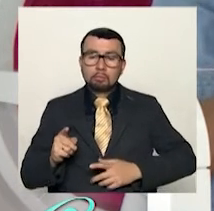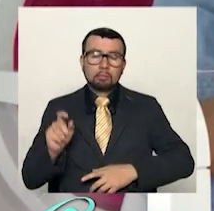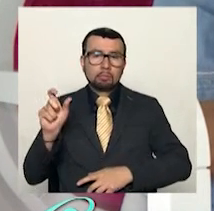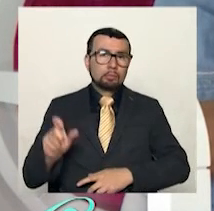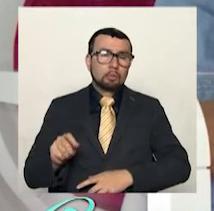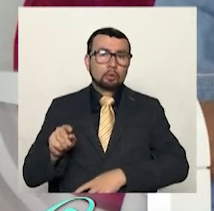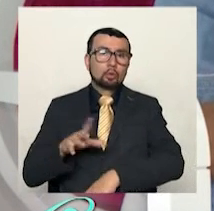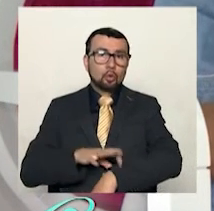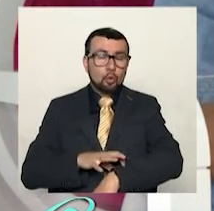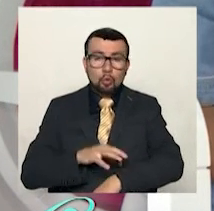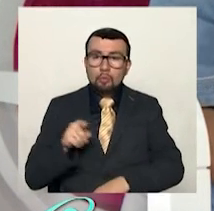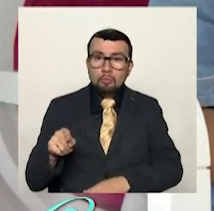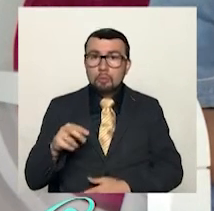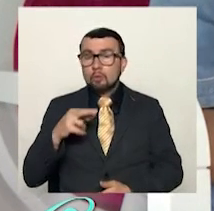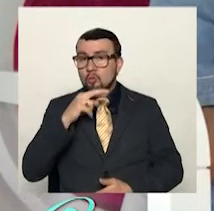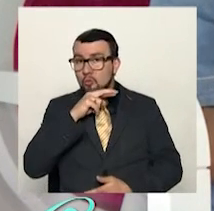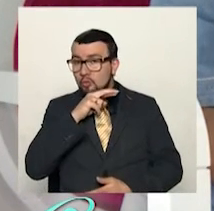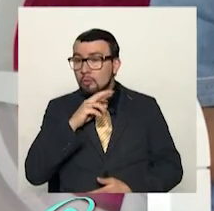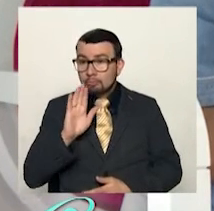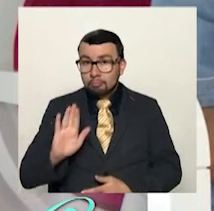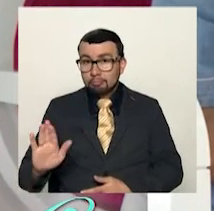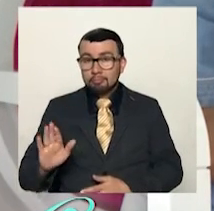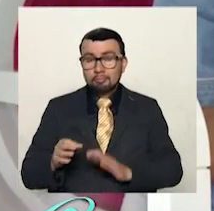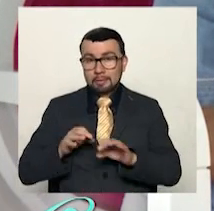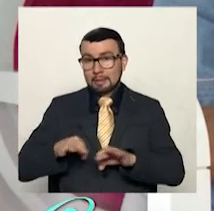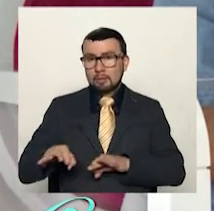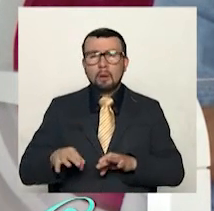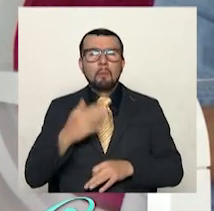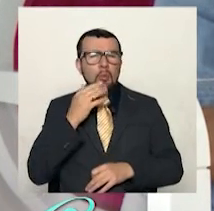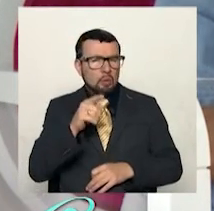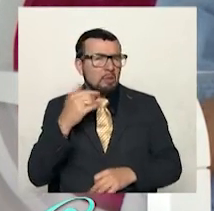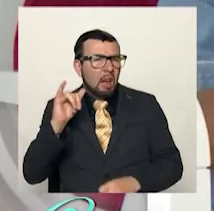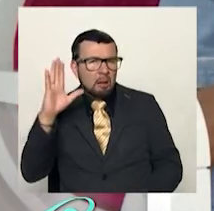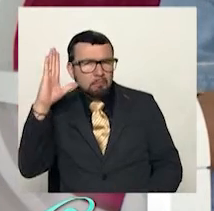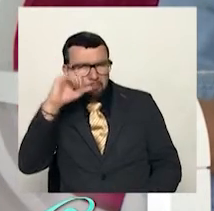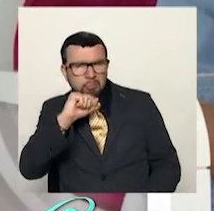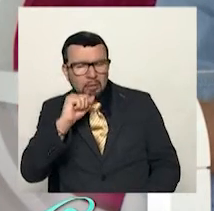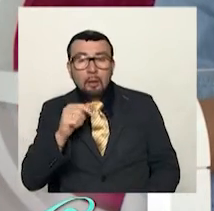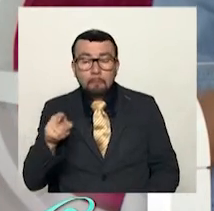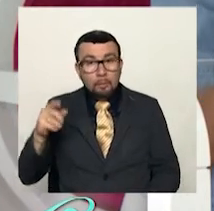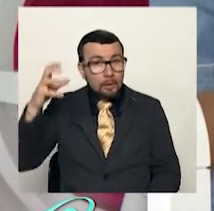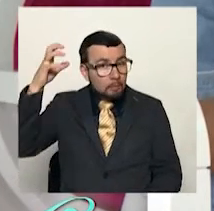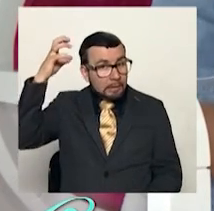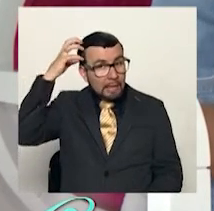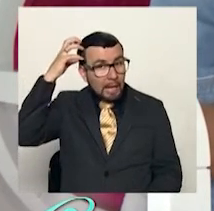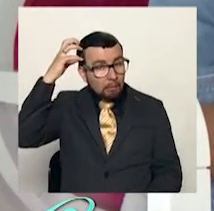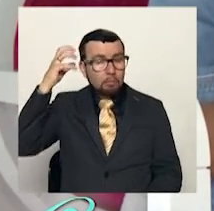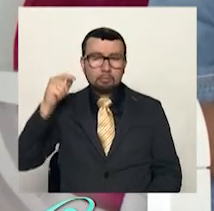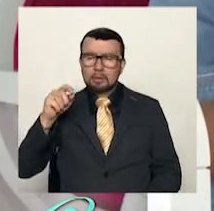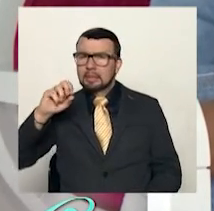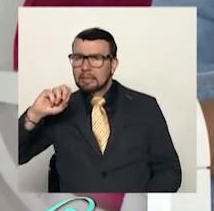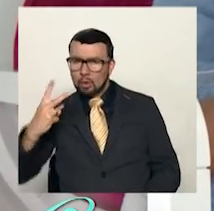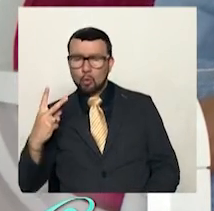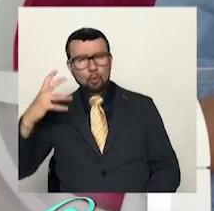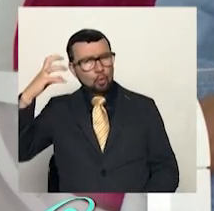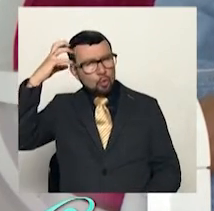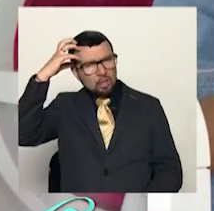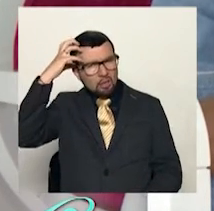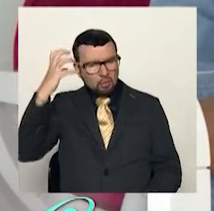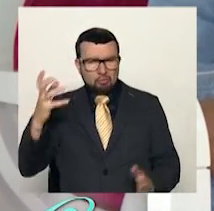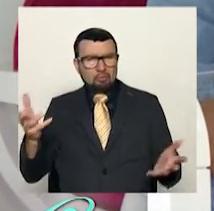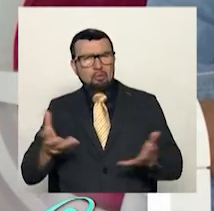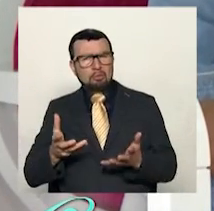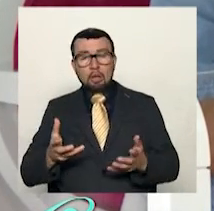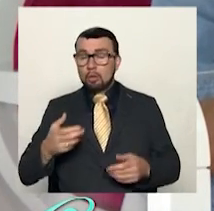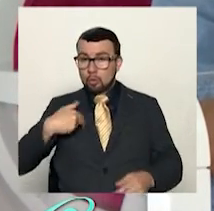Rojas. Ustedes han oído hablar ya de que se habla de el cerebro periférico, un segundo cerebro, ¿cierto? Nosotros no